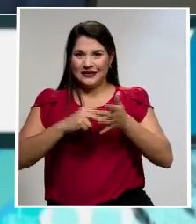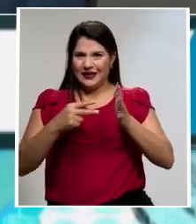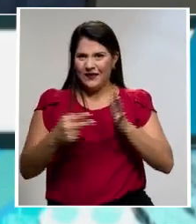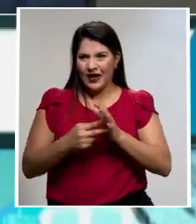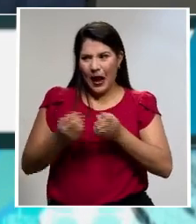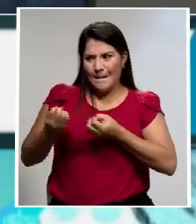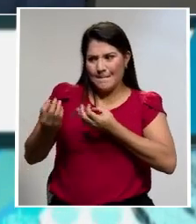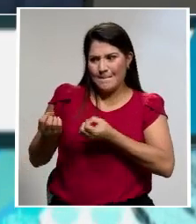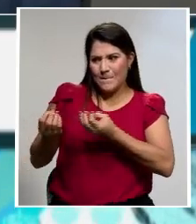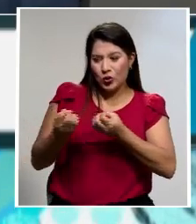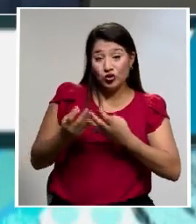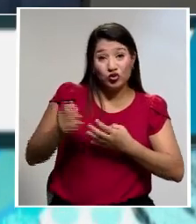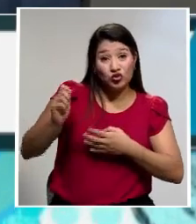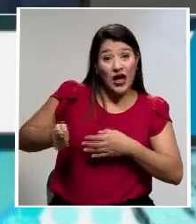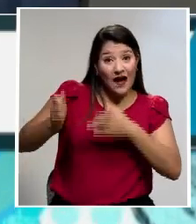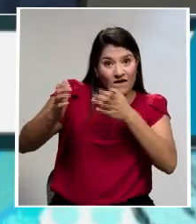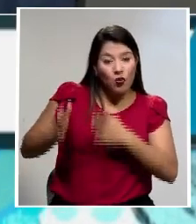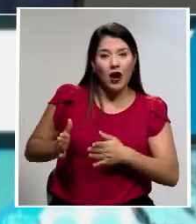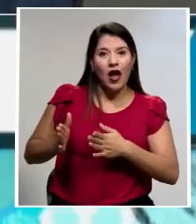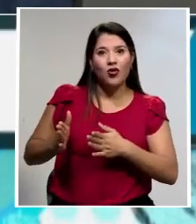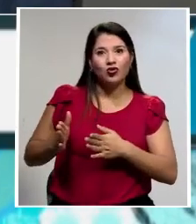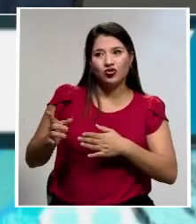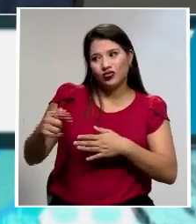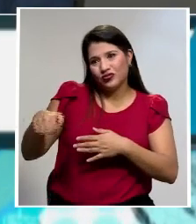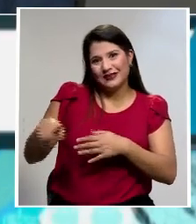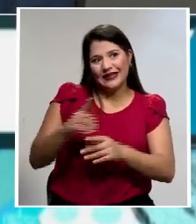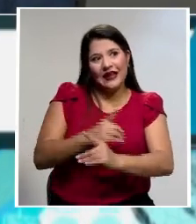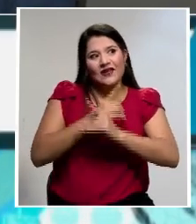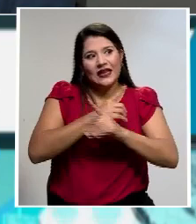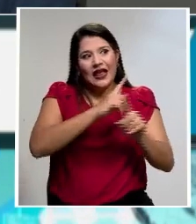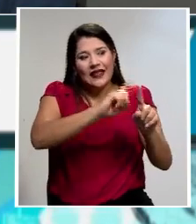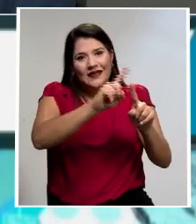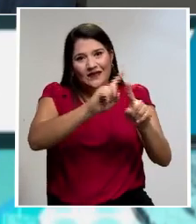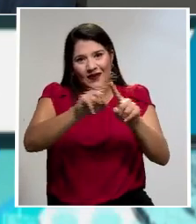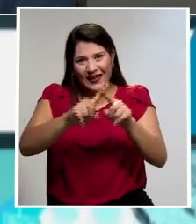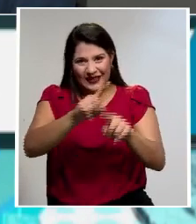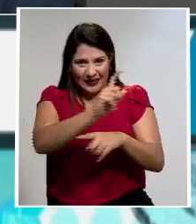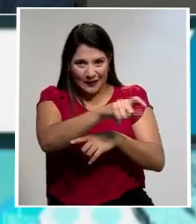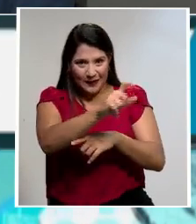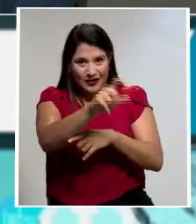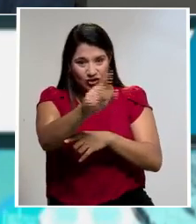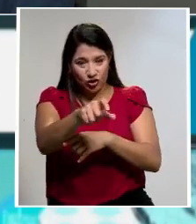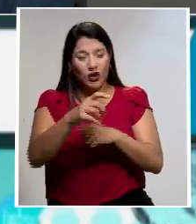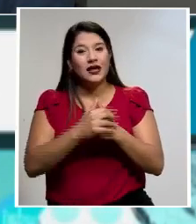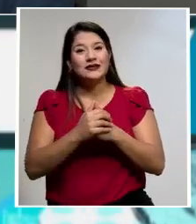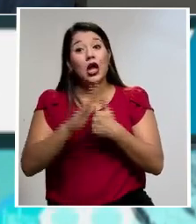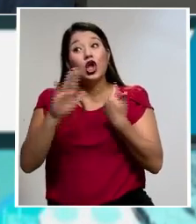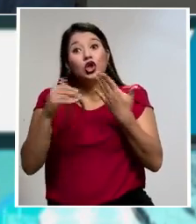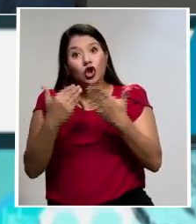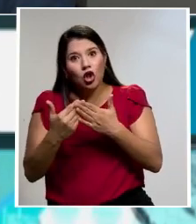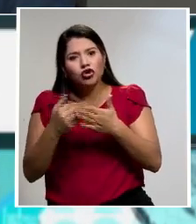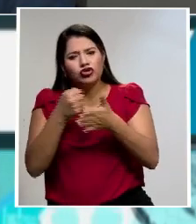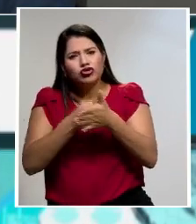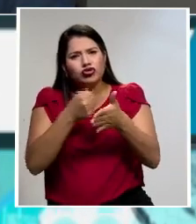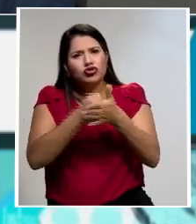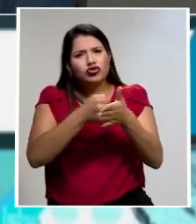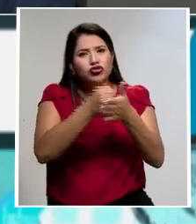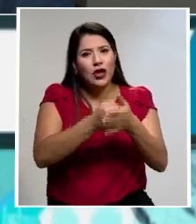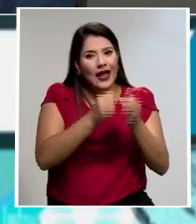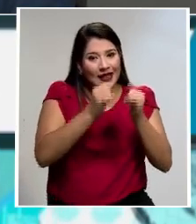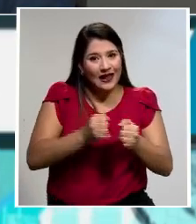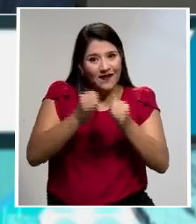defensores actuando cada uno por su cuenta, pero con un objetivo similar, que es